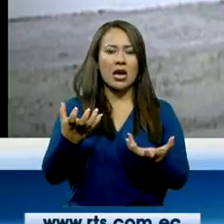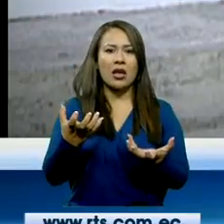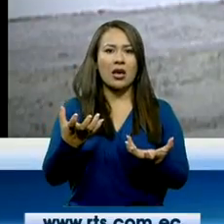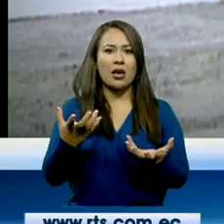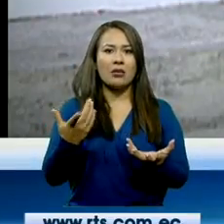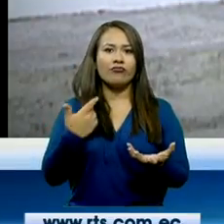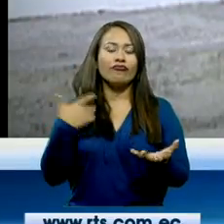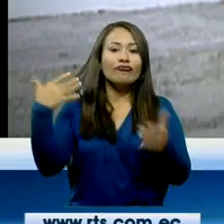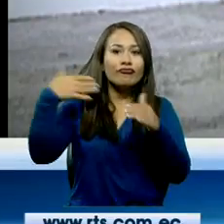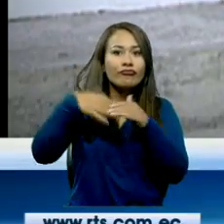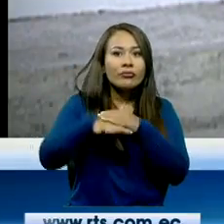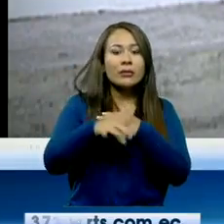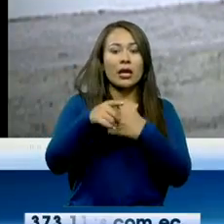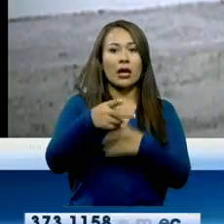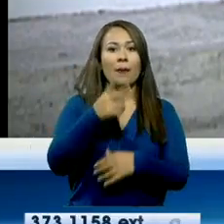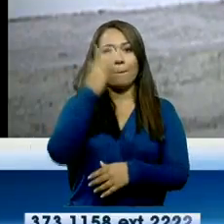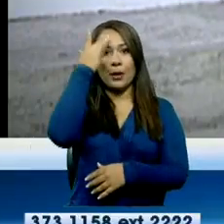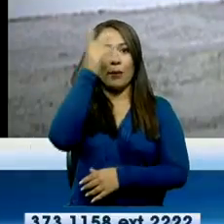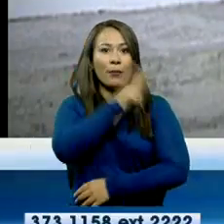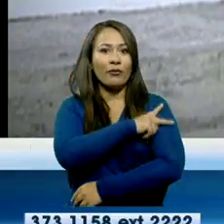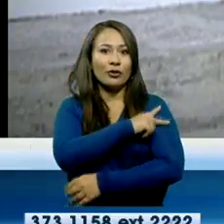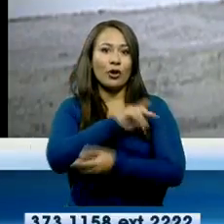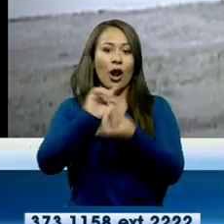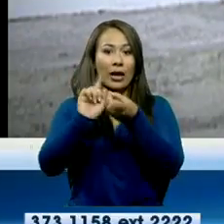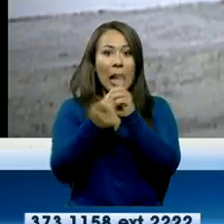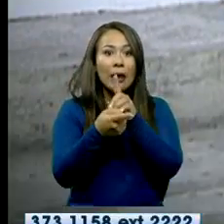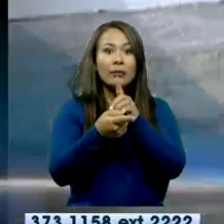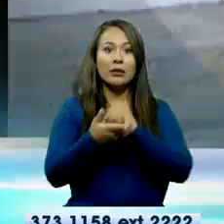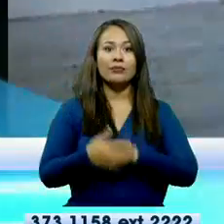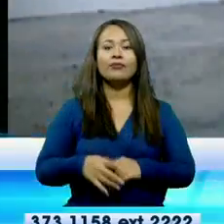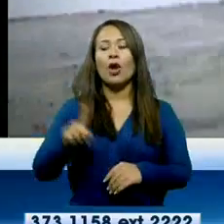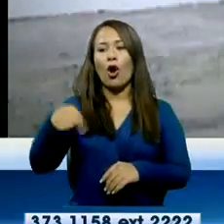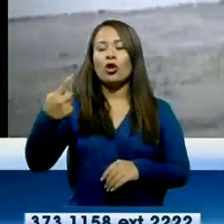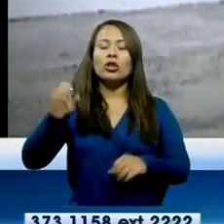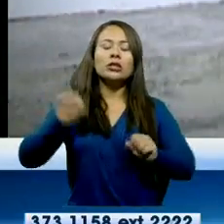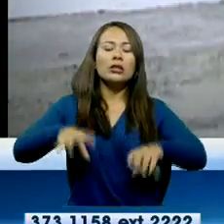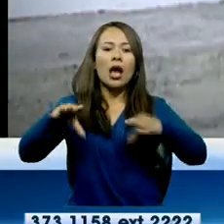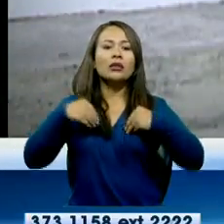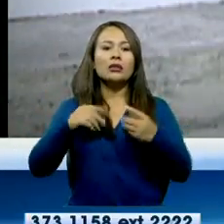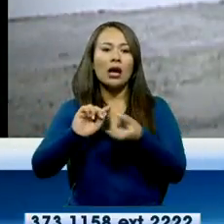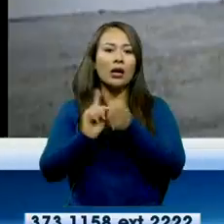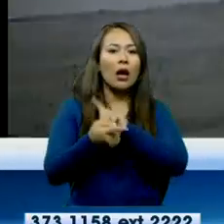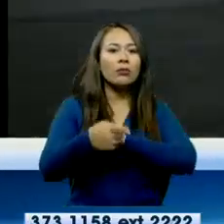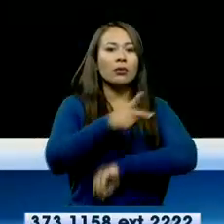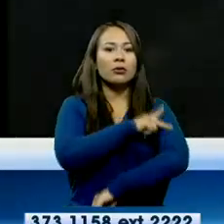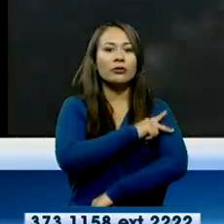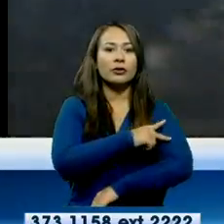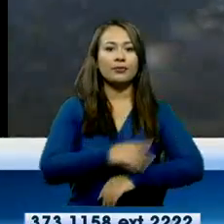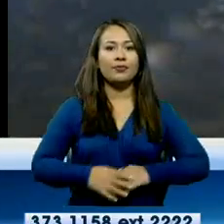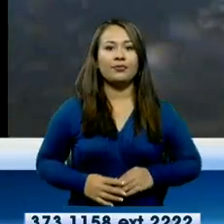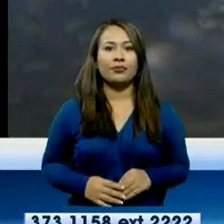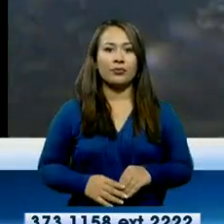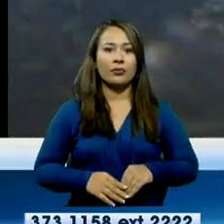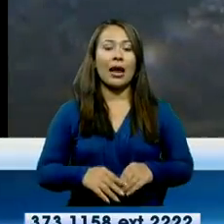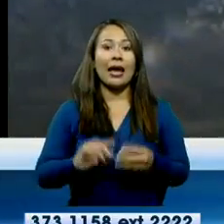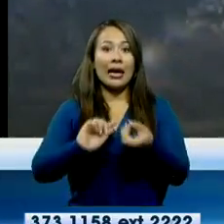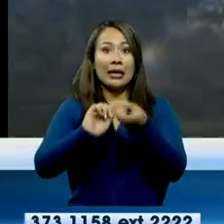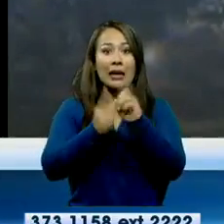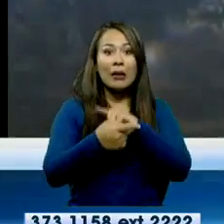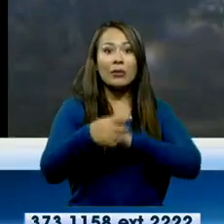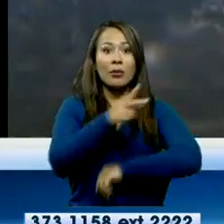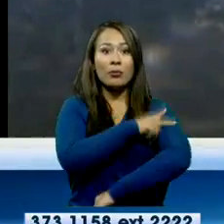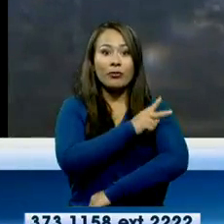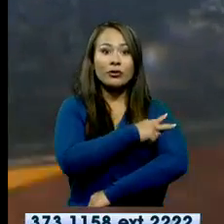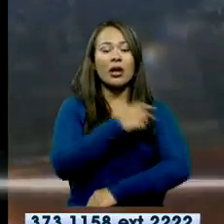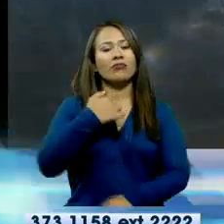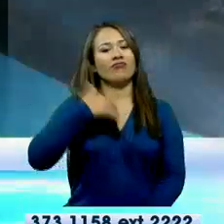y a que se cambie a todos los docentes. Otros, por supuesto, sí respaldan estas medidas. El cambio de profesores nos